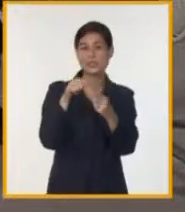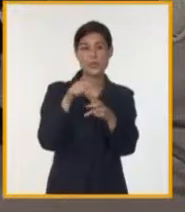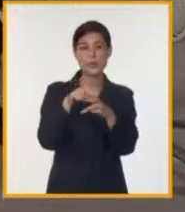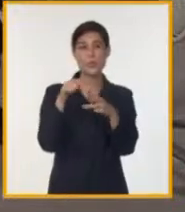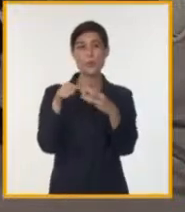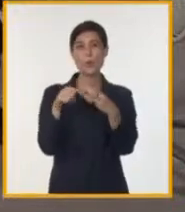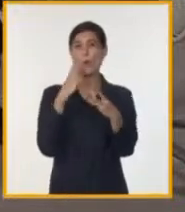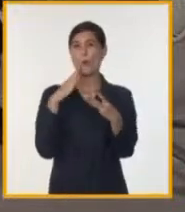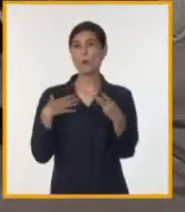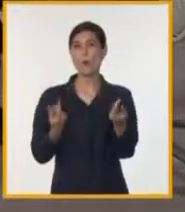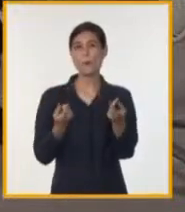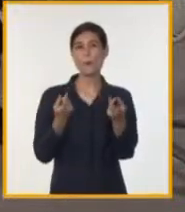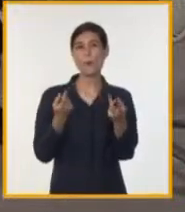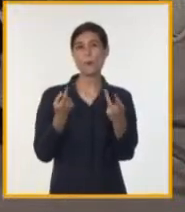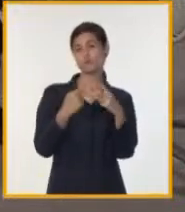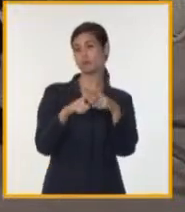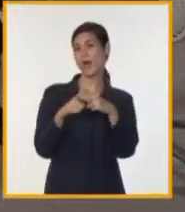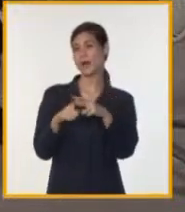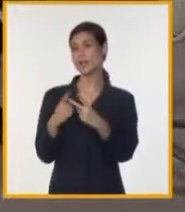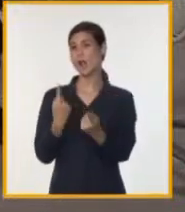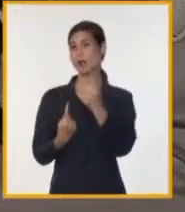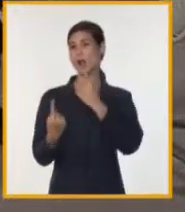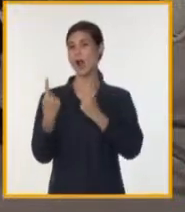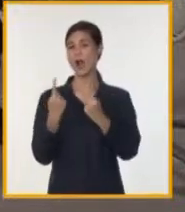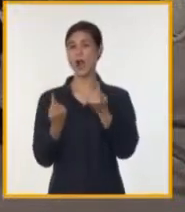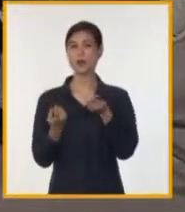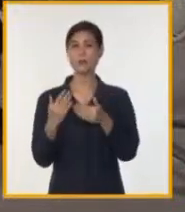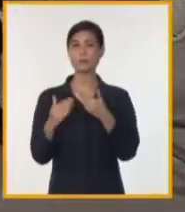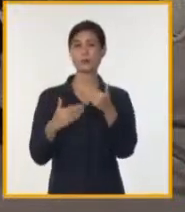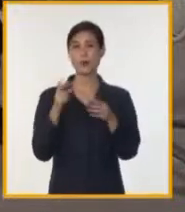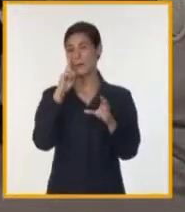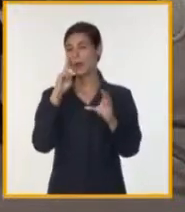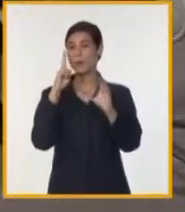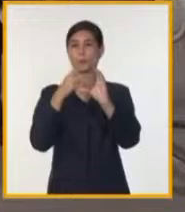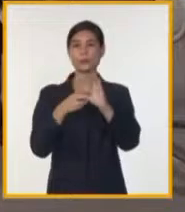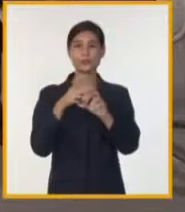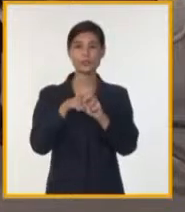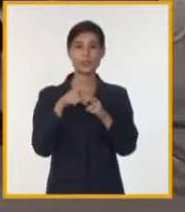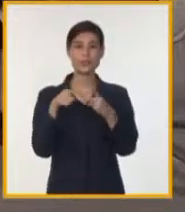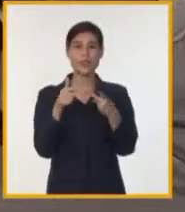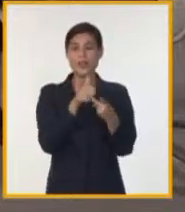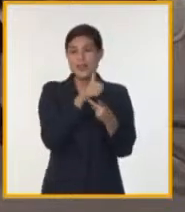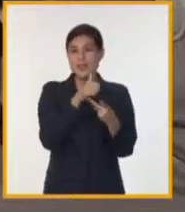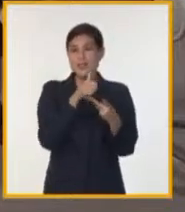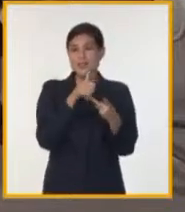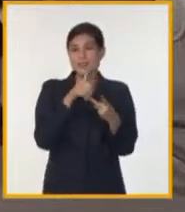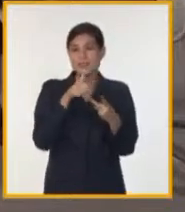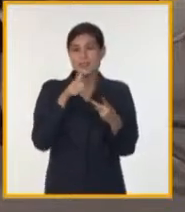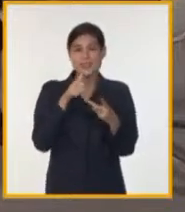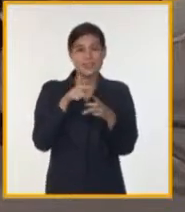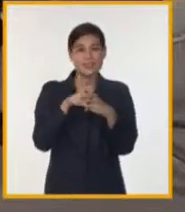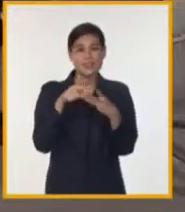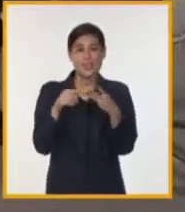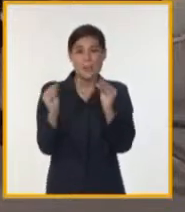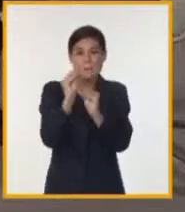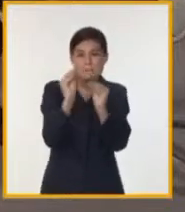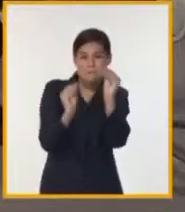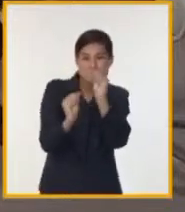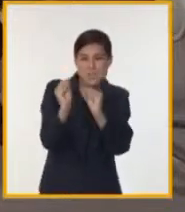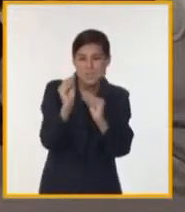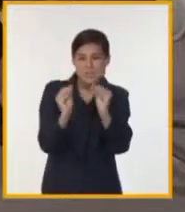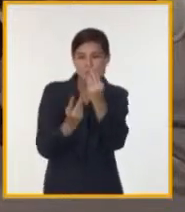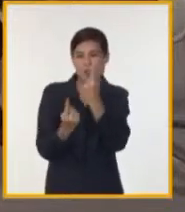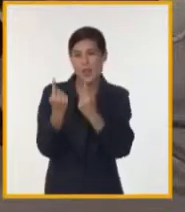esas dificultades que tiene todo el transporte en el país con los combustibles, con los lubricantes, con las propias piezas de repuesto? ¿Y cómo